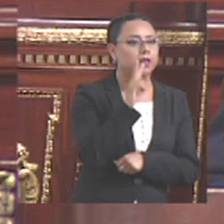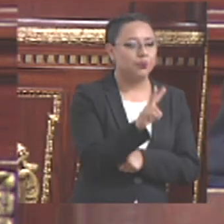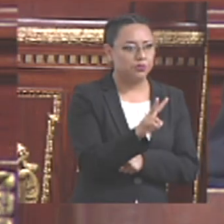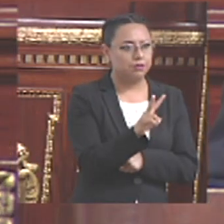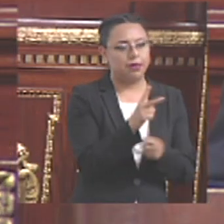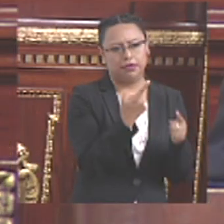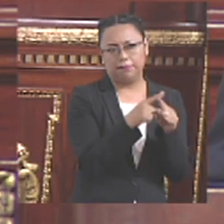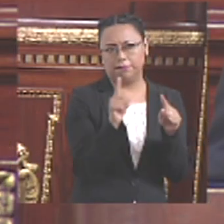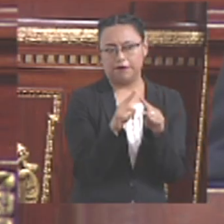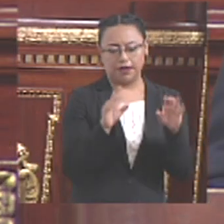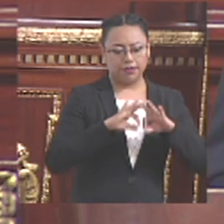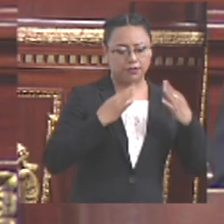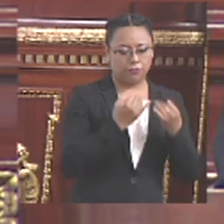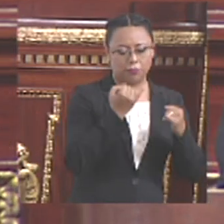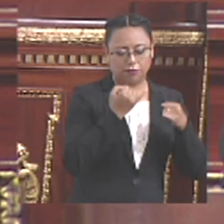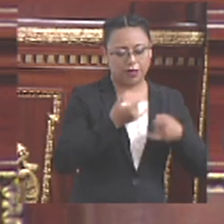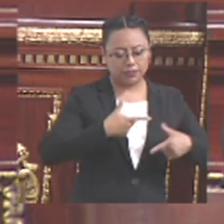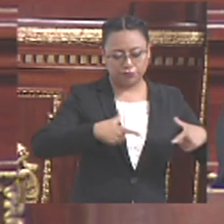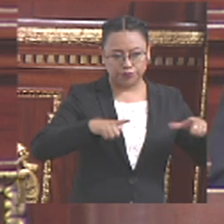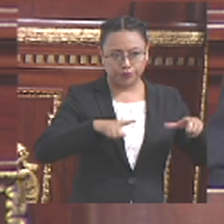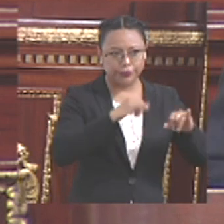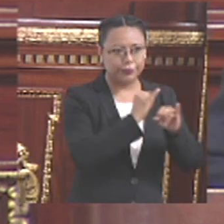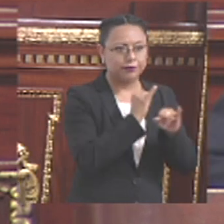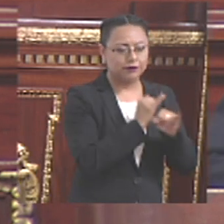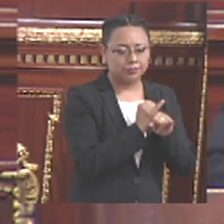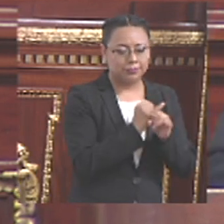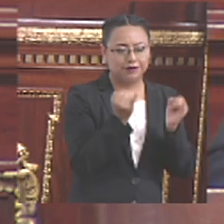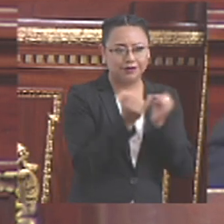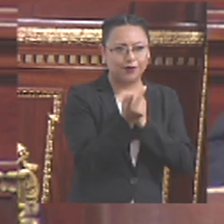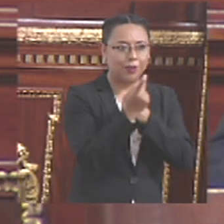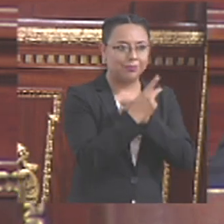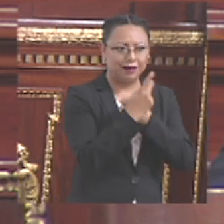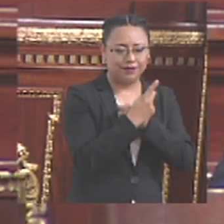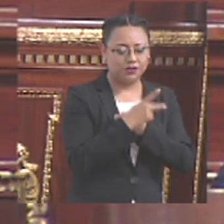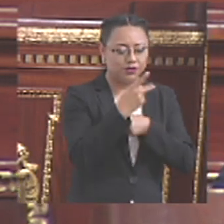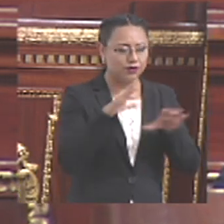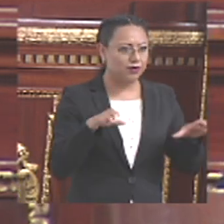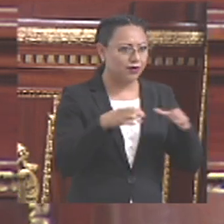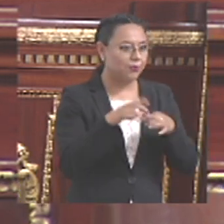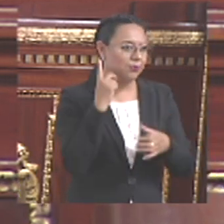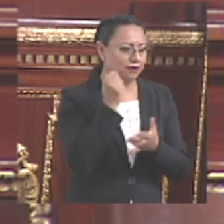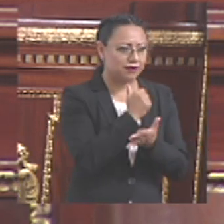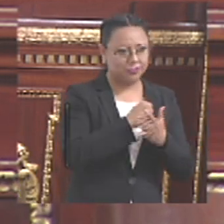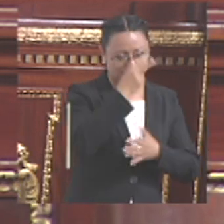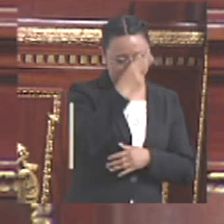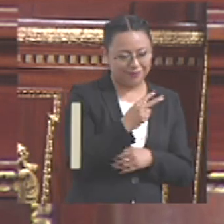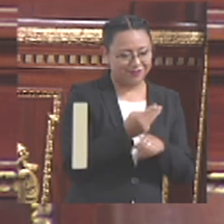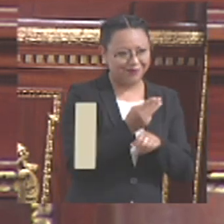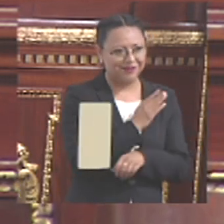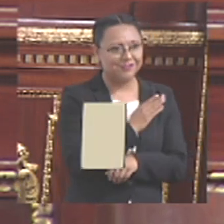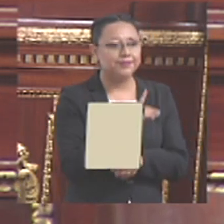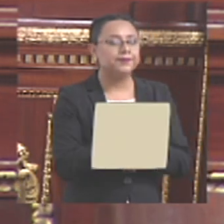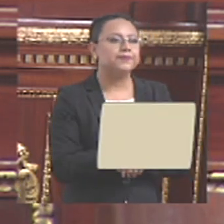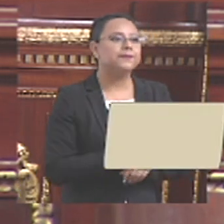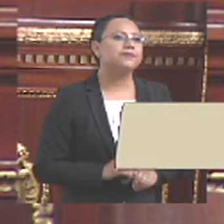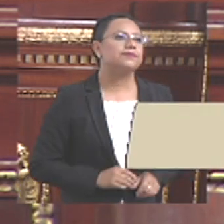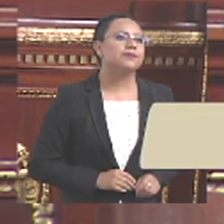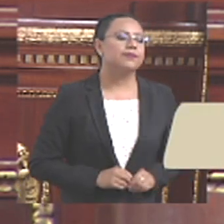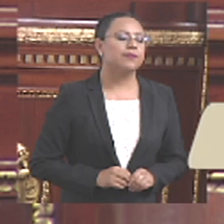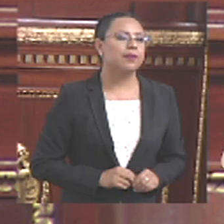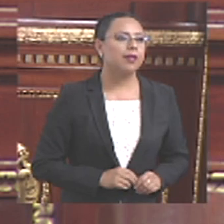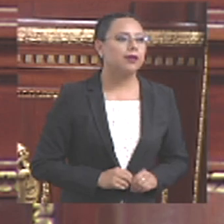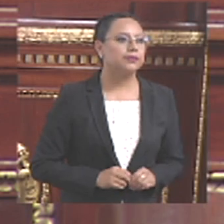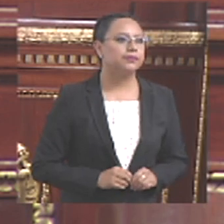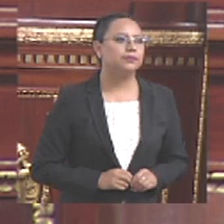los medios digitales y el canal del Congreso, muy buenos días. En esta sesión solemne conmemoramos